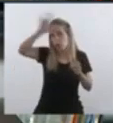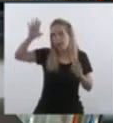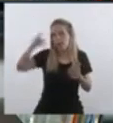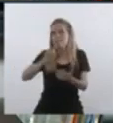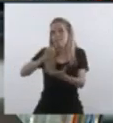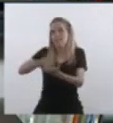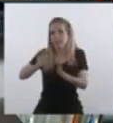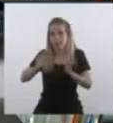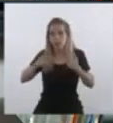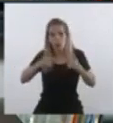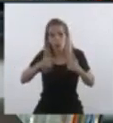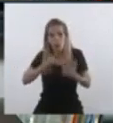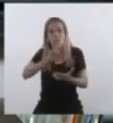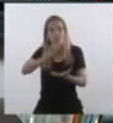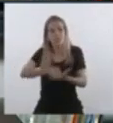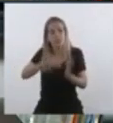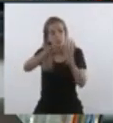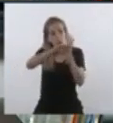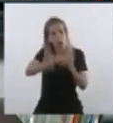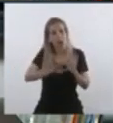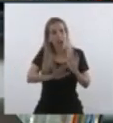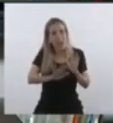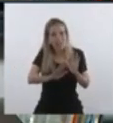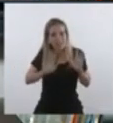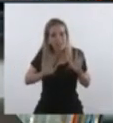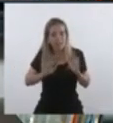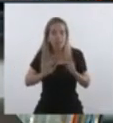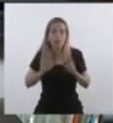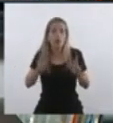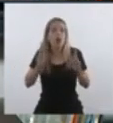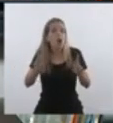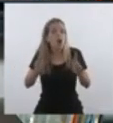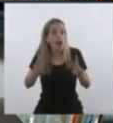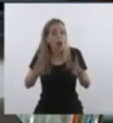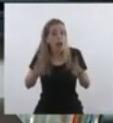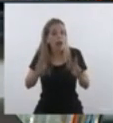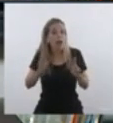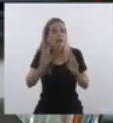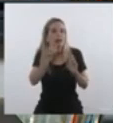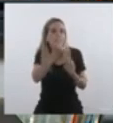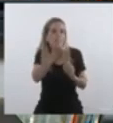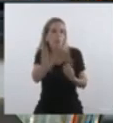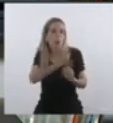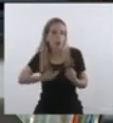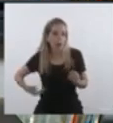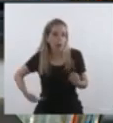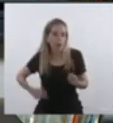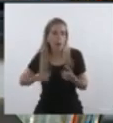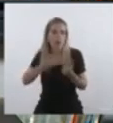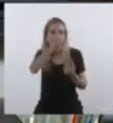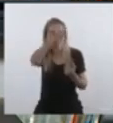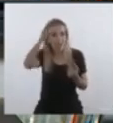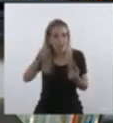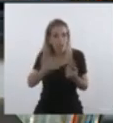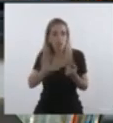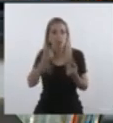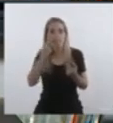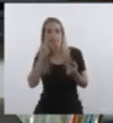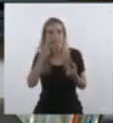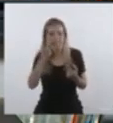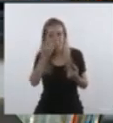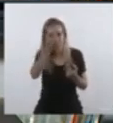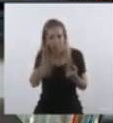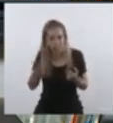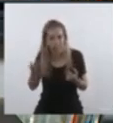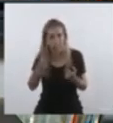Estoy tomando esta decisión y espero que los gobernadores, intendentes, que entiendan que